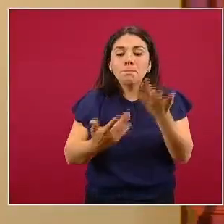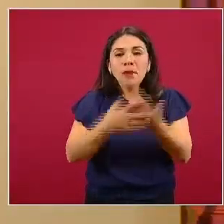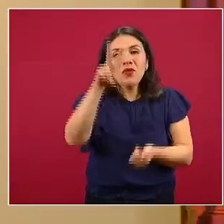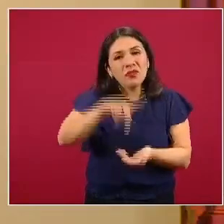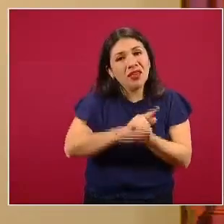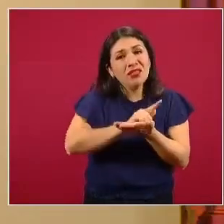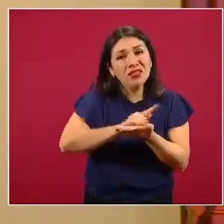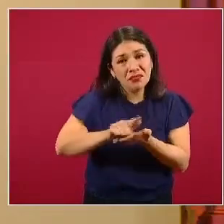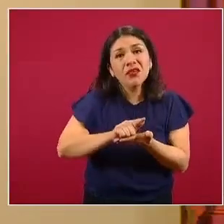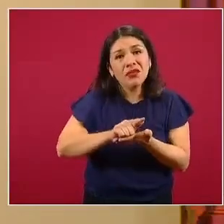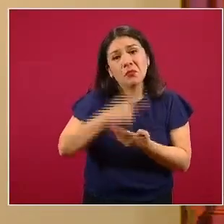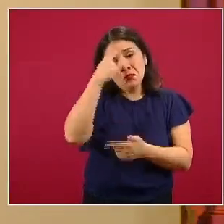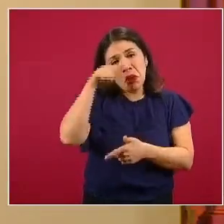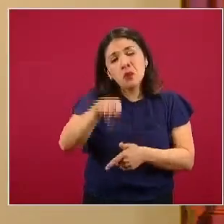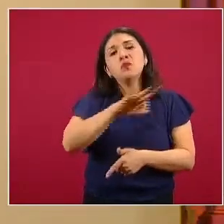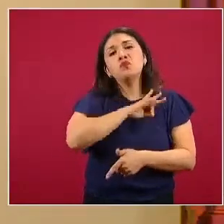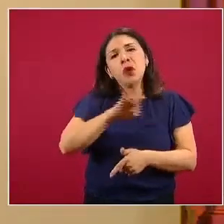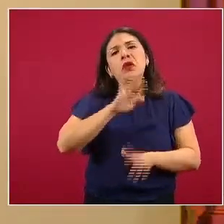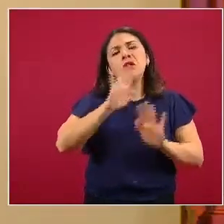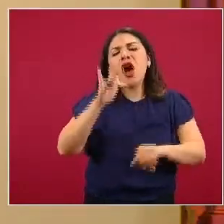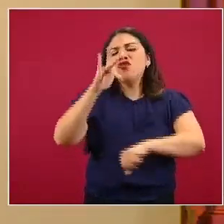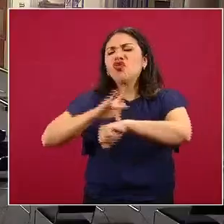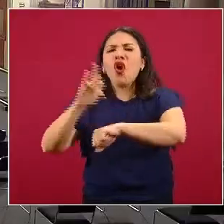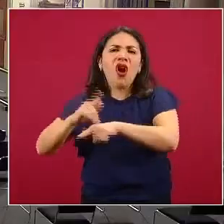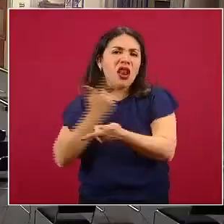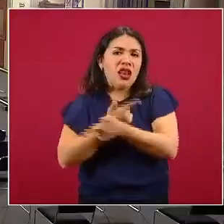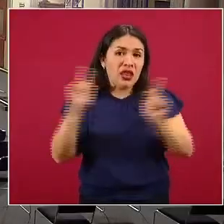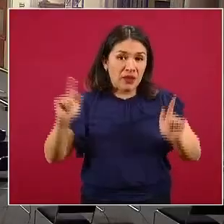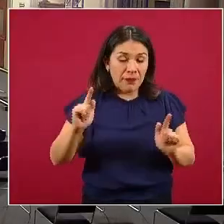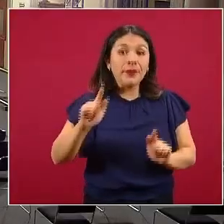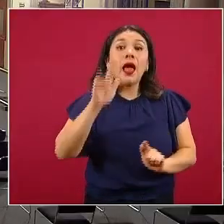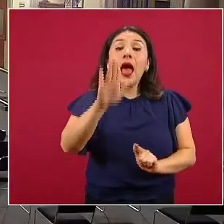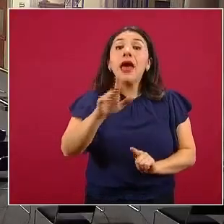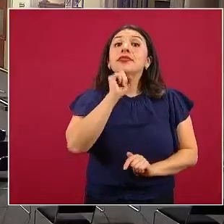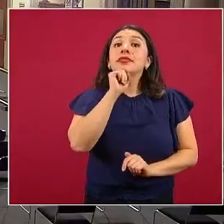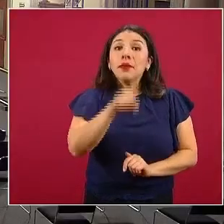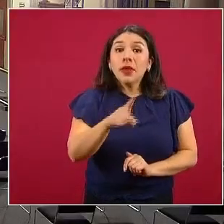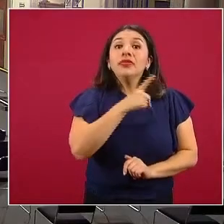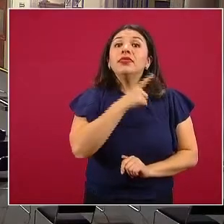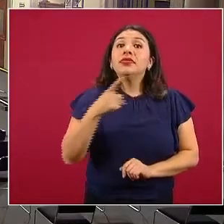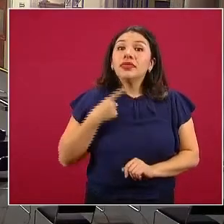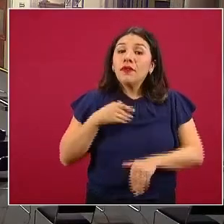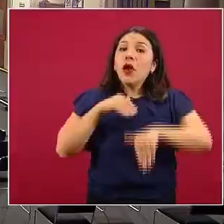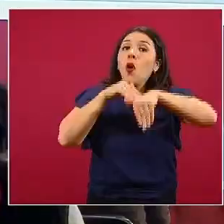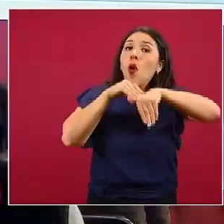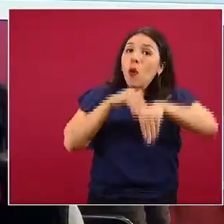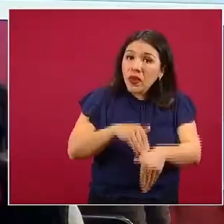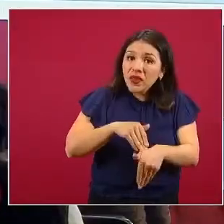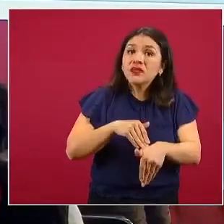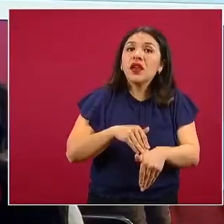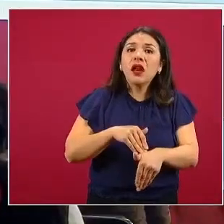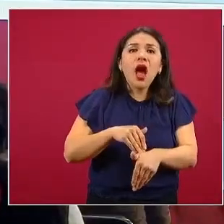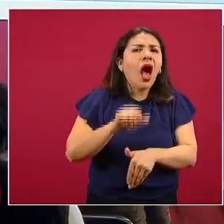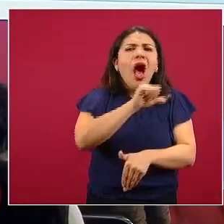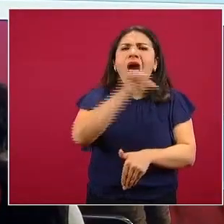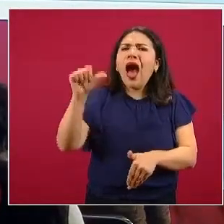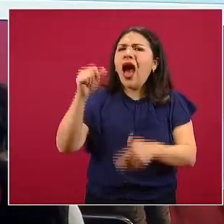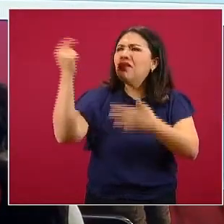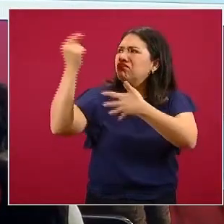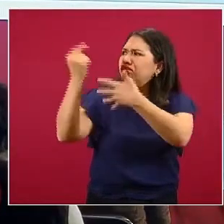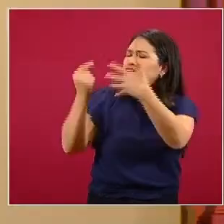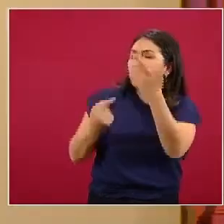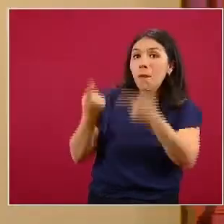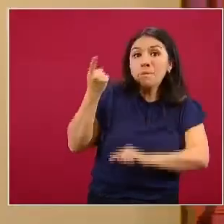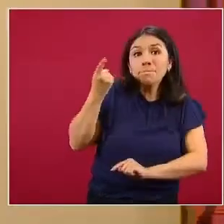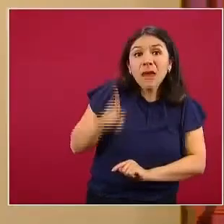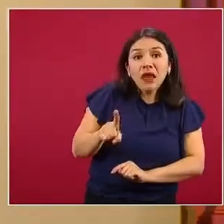queden limpias para poder utilizarlas. Y además hacer caso, implementar todas aquellas acciones